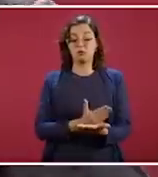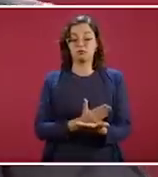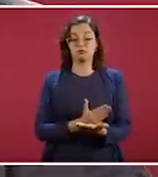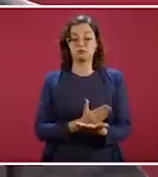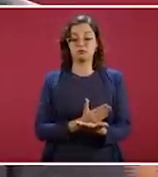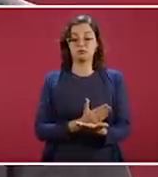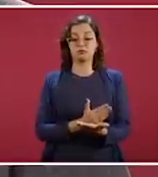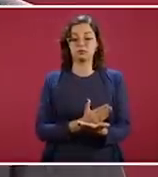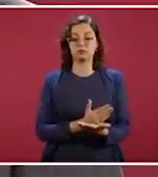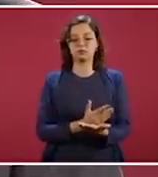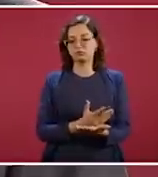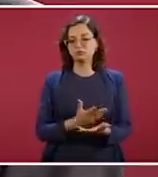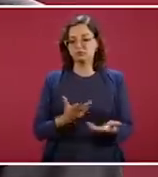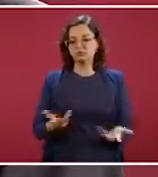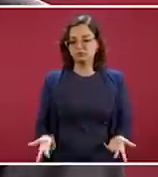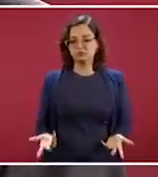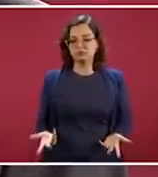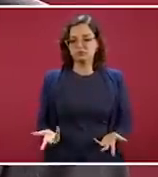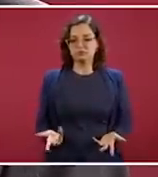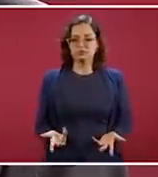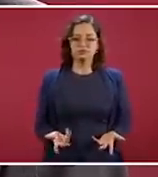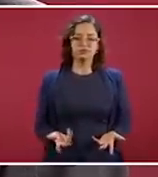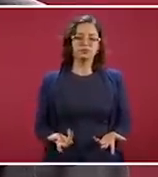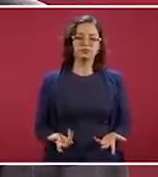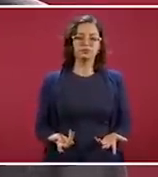porque esto no